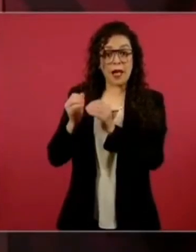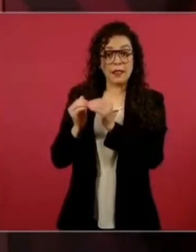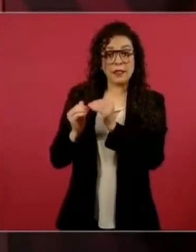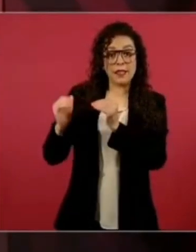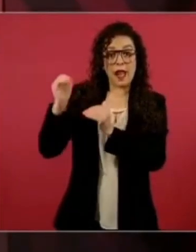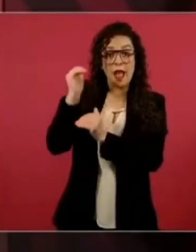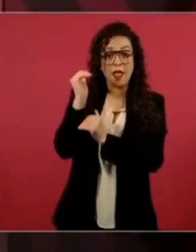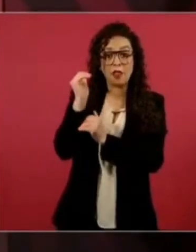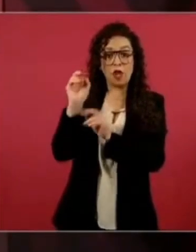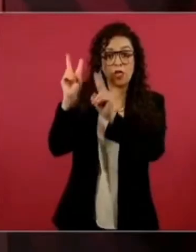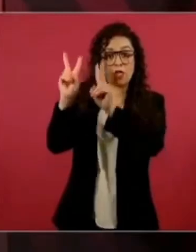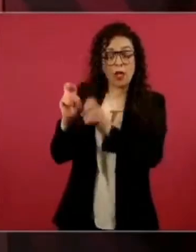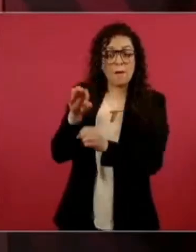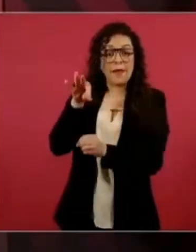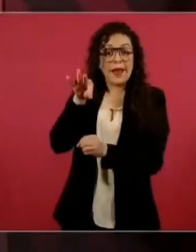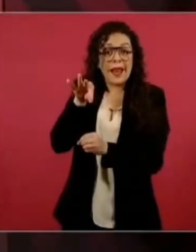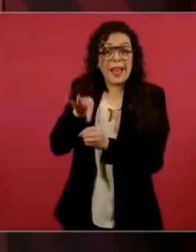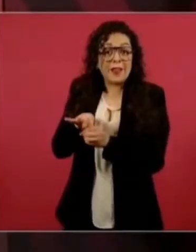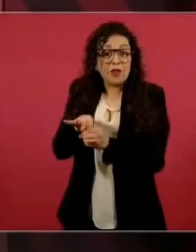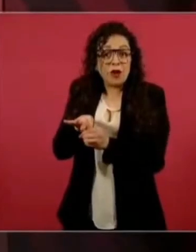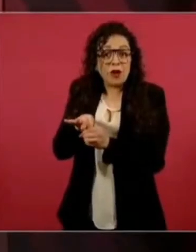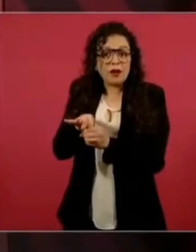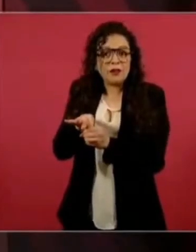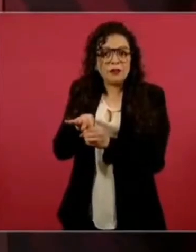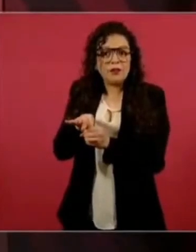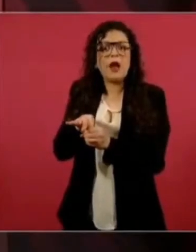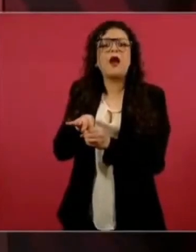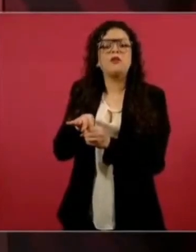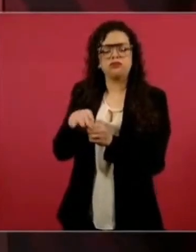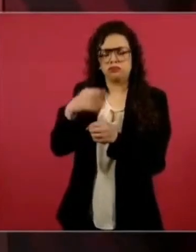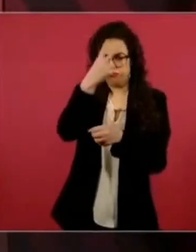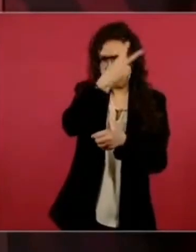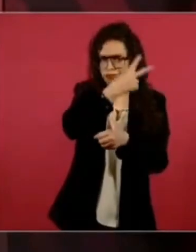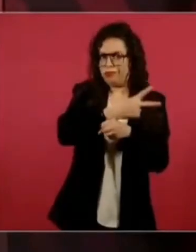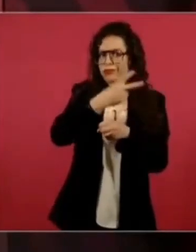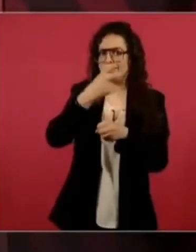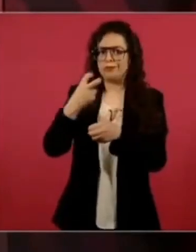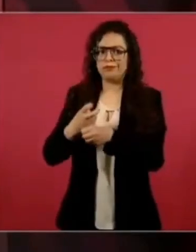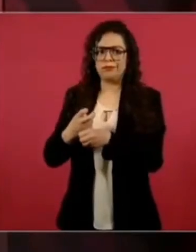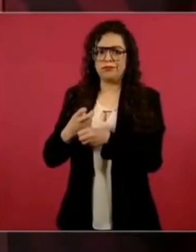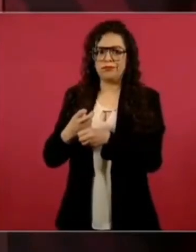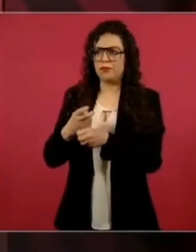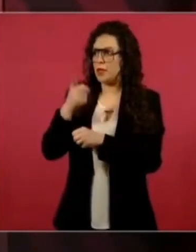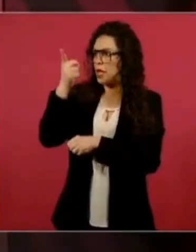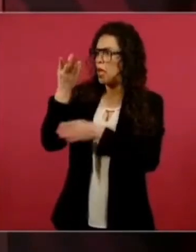a una reunión con el presidente de un partido.